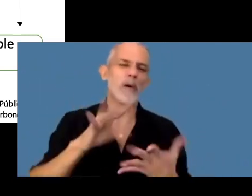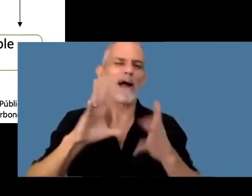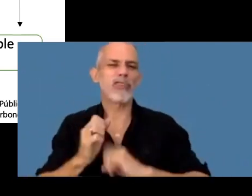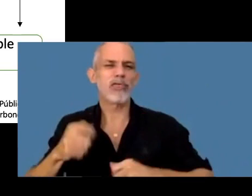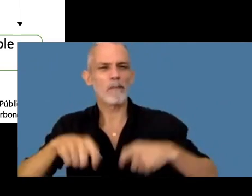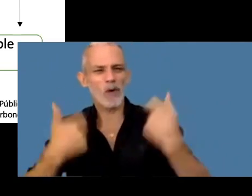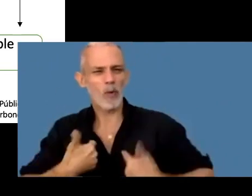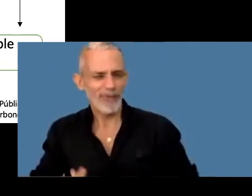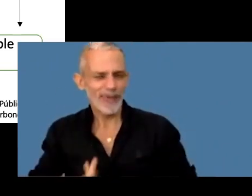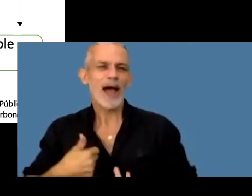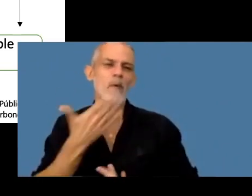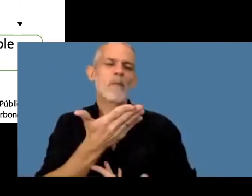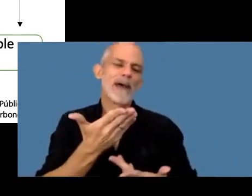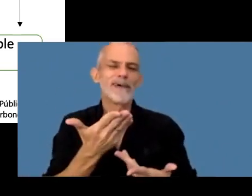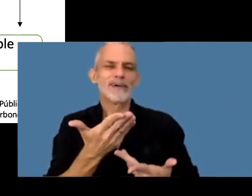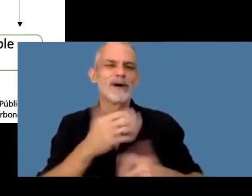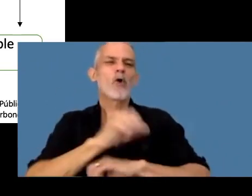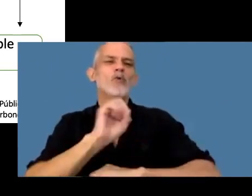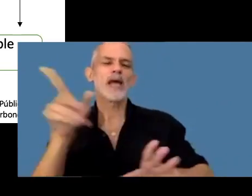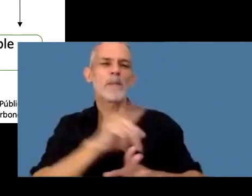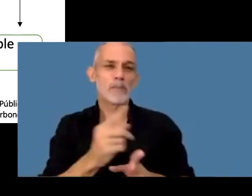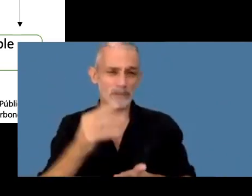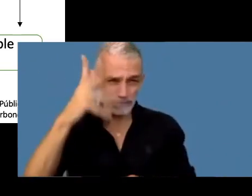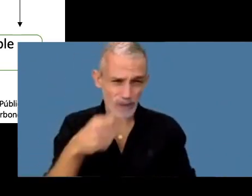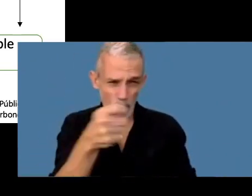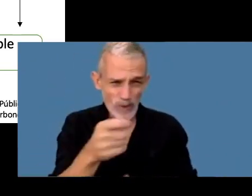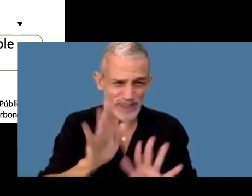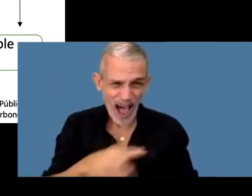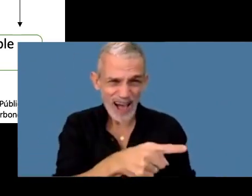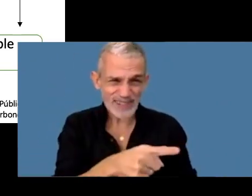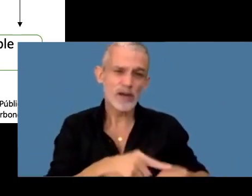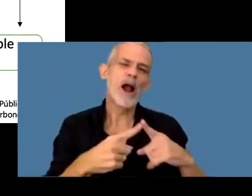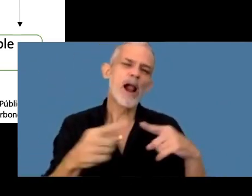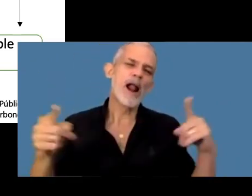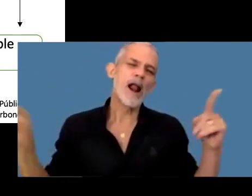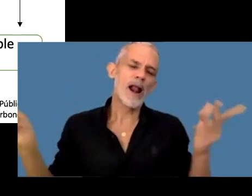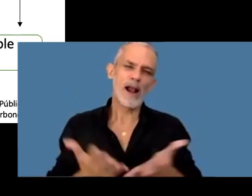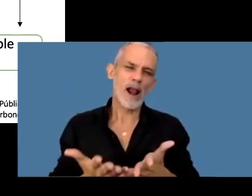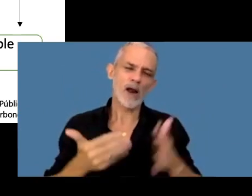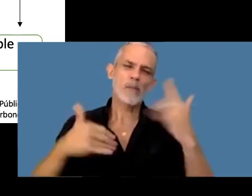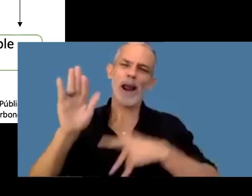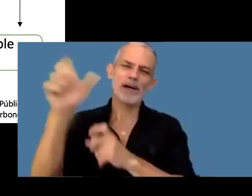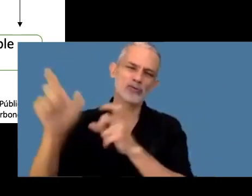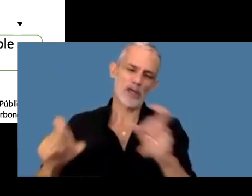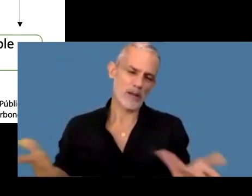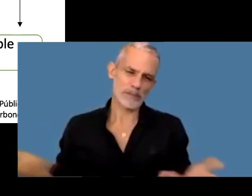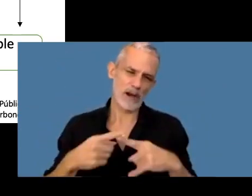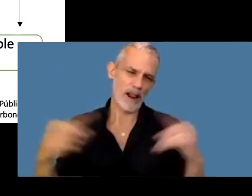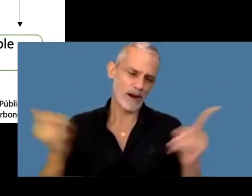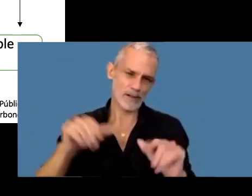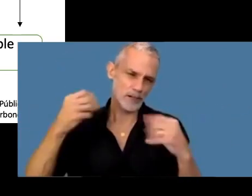su accionar y demás, pero un reclamo civil en este sentido es un camino muy largo para la gran mayoría de los contribuyentes. Al margen de